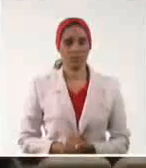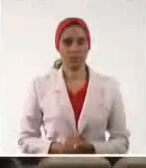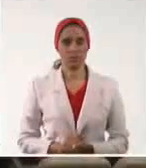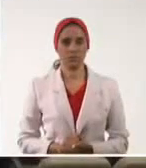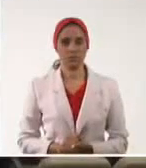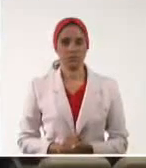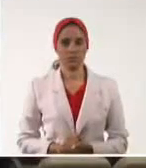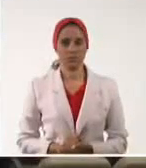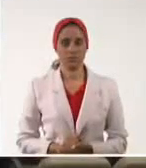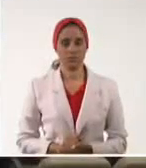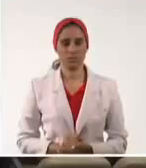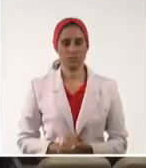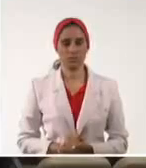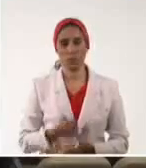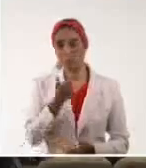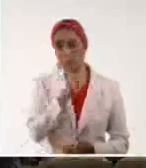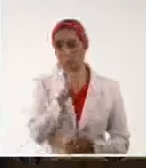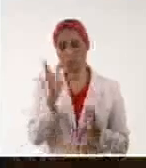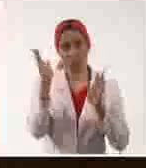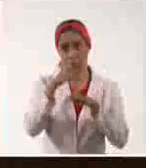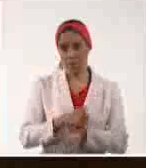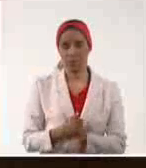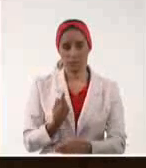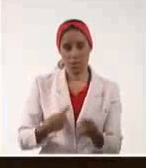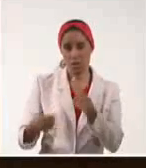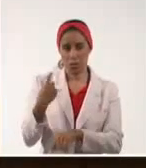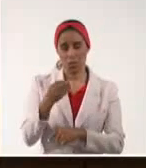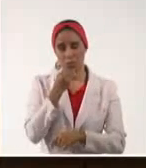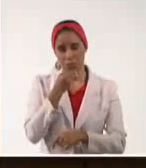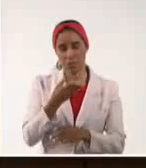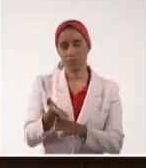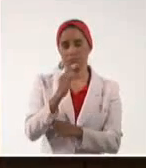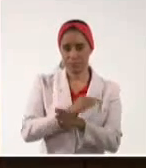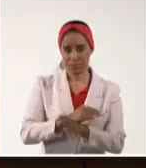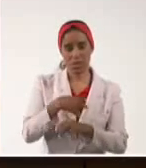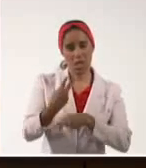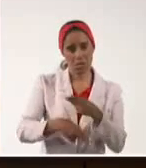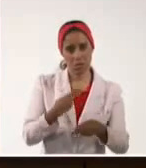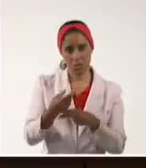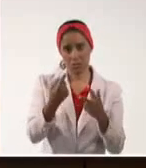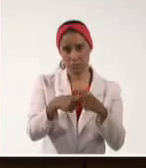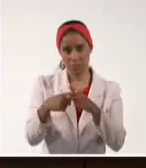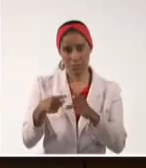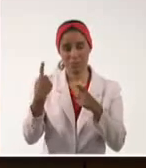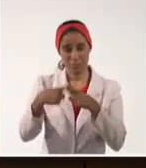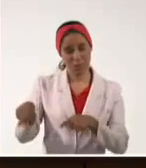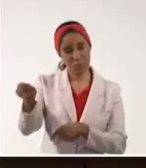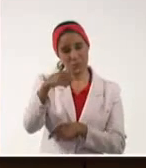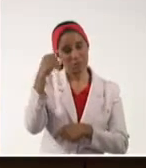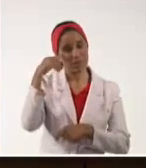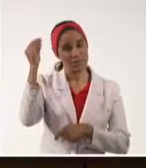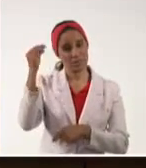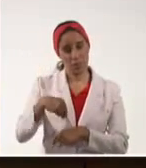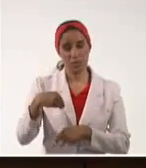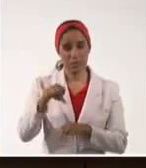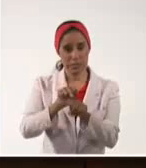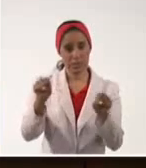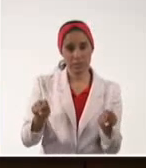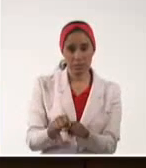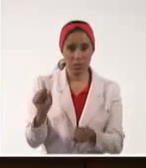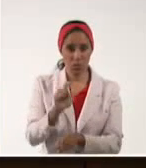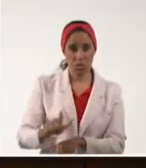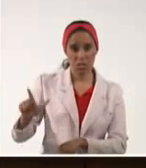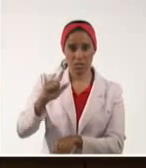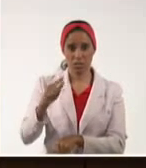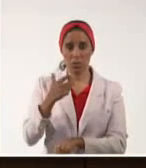Sin dudas, algunas cosas pudieron hacerse antes, pero en un sistema socialista, en un país como el nuestro,